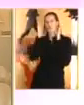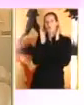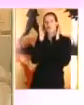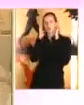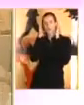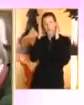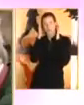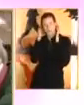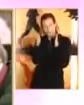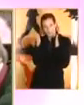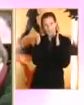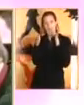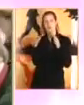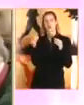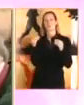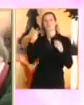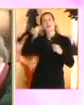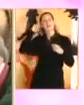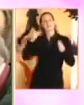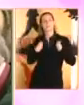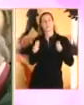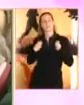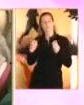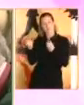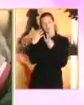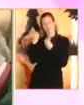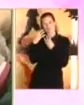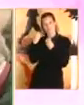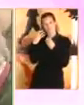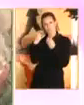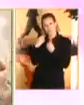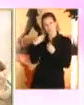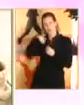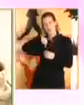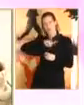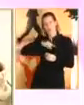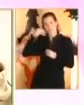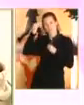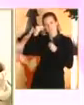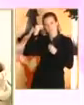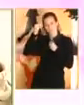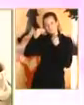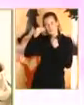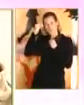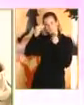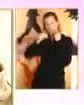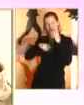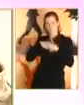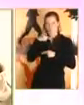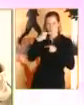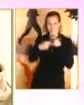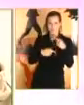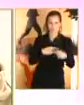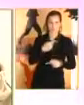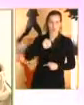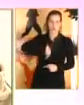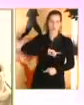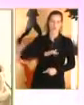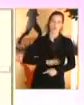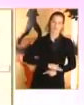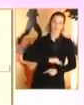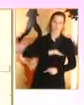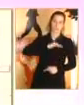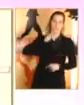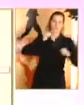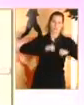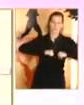experiencias vividas y, sobre todo, reflexionando que el tiempo pasa para todos y con los años seremos ancianos respetables